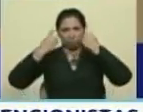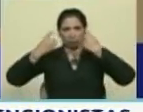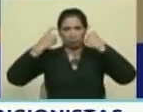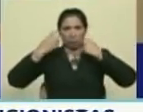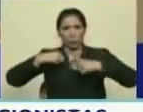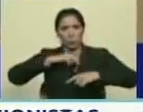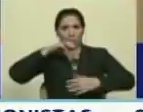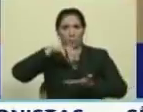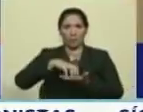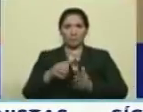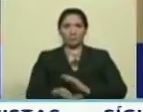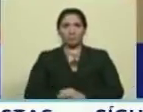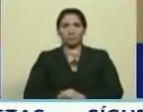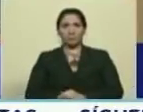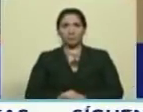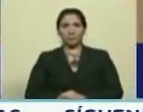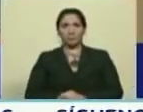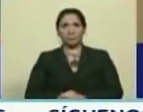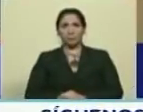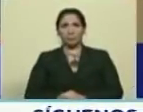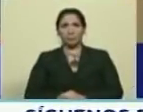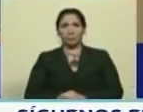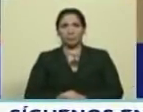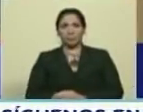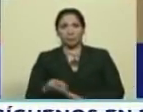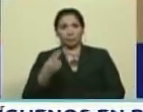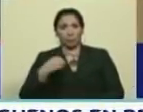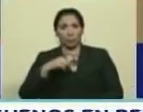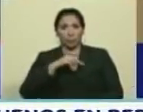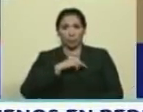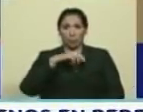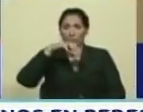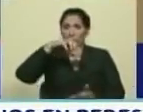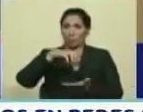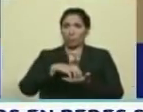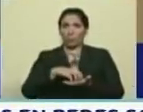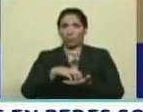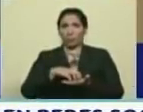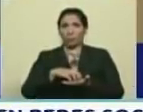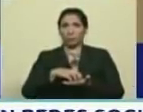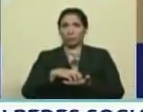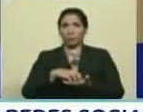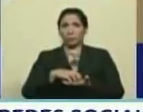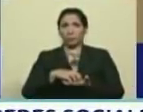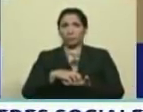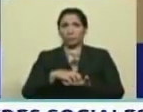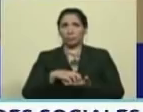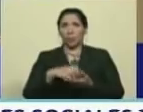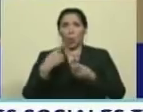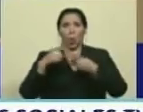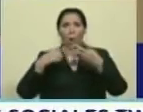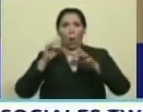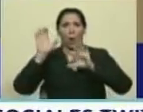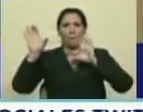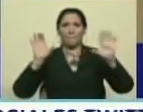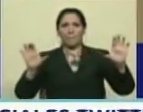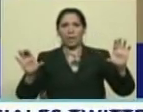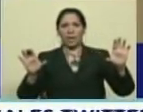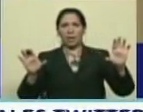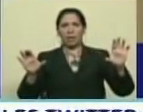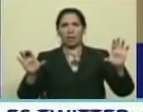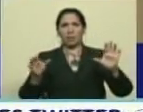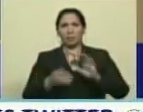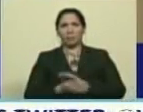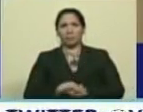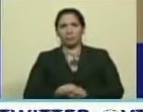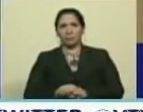Other entities will engage themselves nuestras entidades se han dedicado, otras entidades se han dedicado a socavar incluso la propia membresía y le